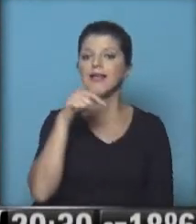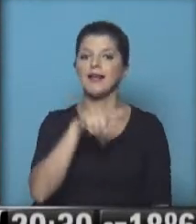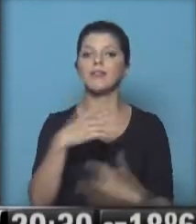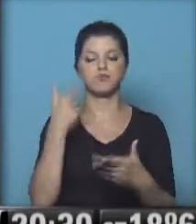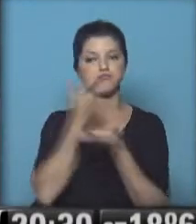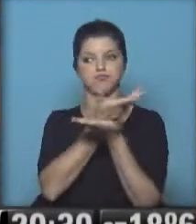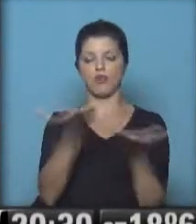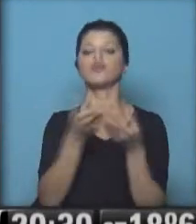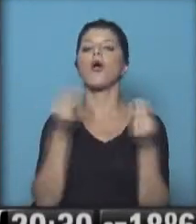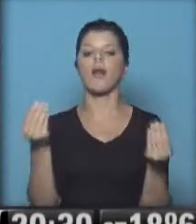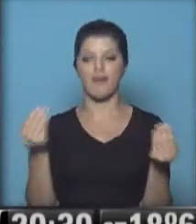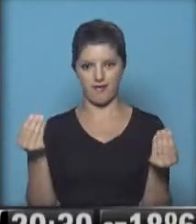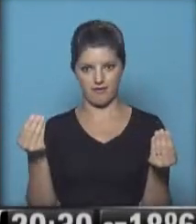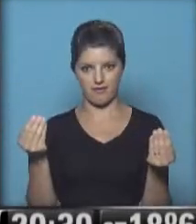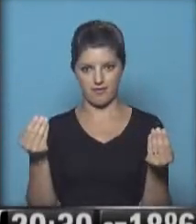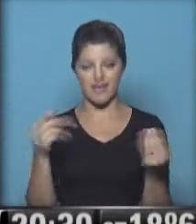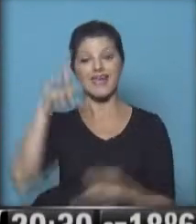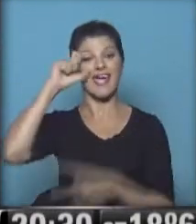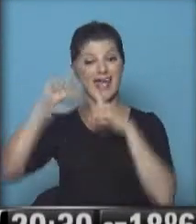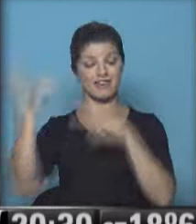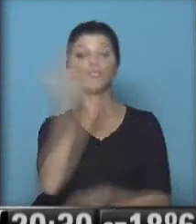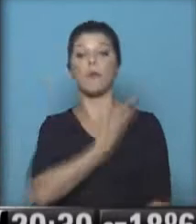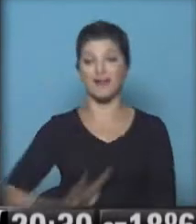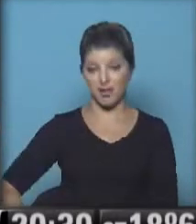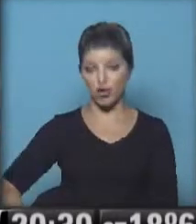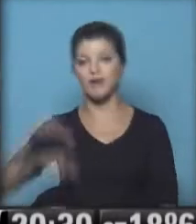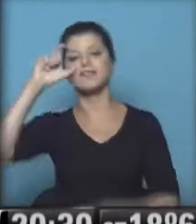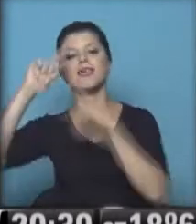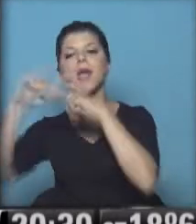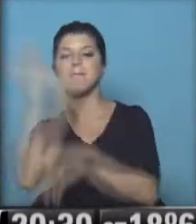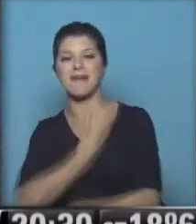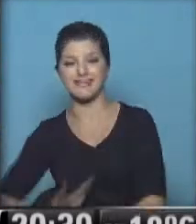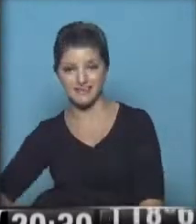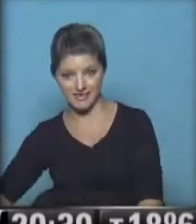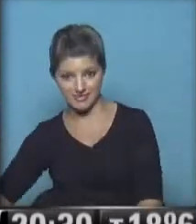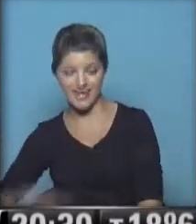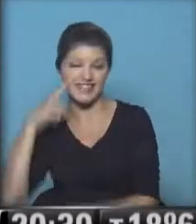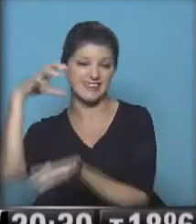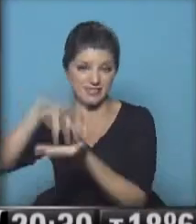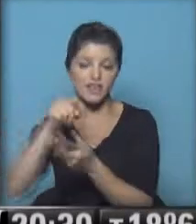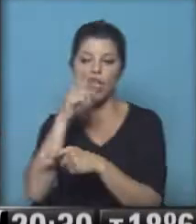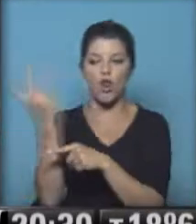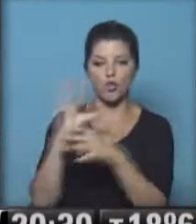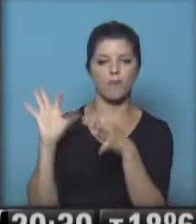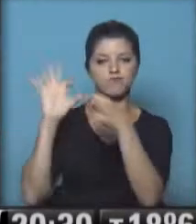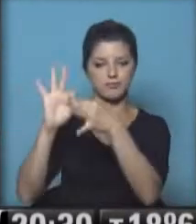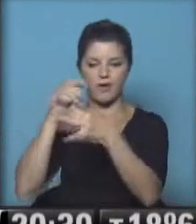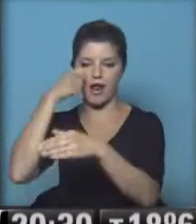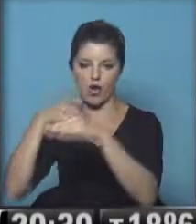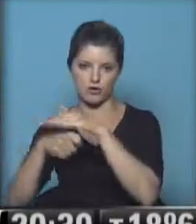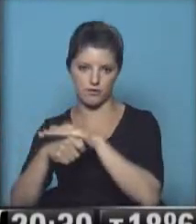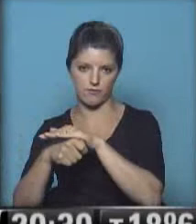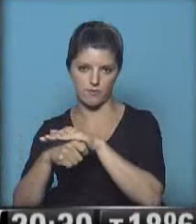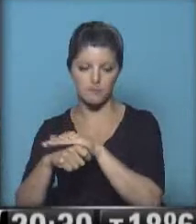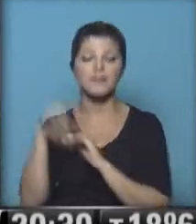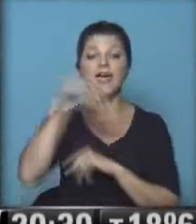cloaca de exgobernadores y expresidentes municipales que están ligados con el narcotráfico. La expresión